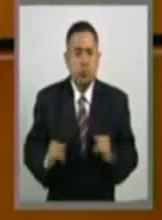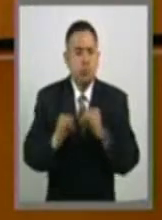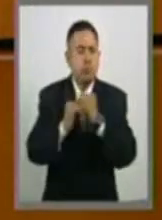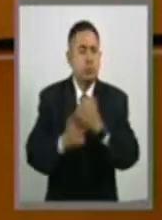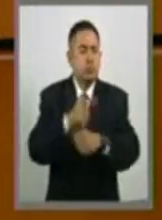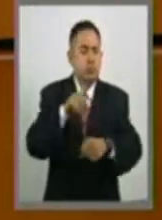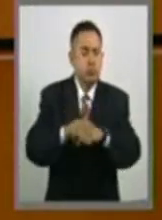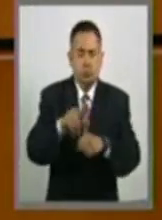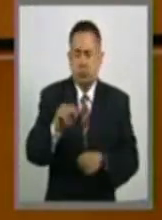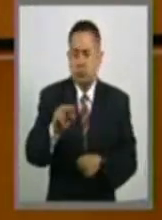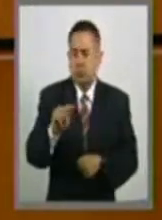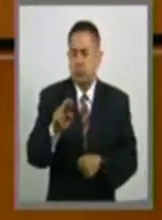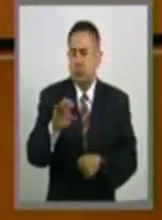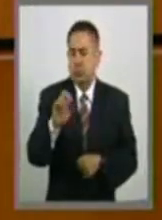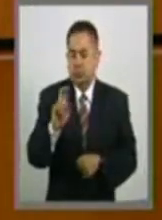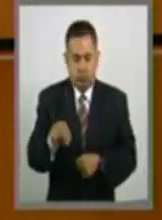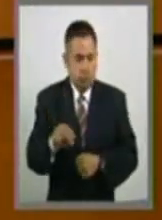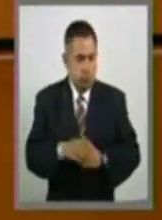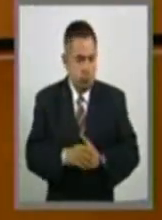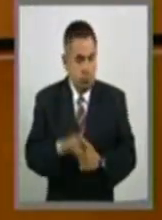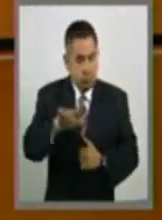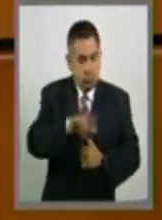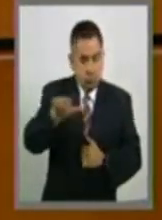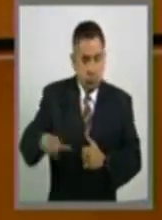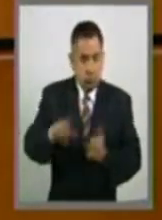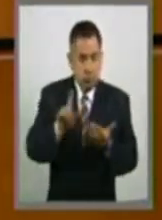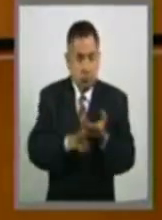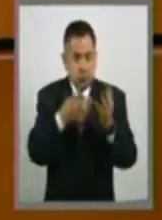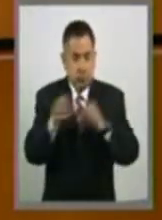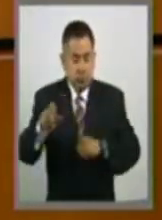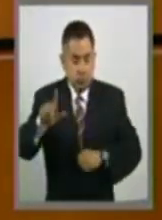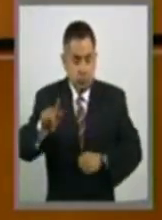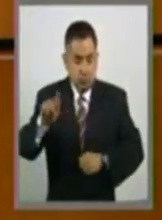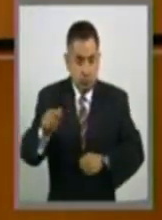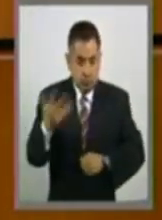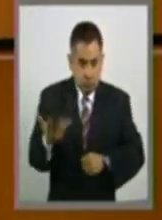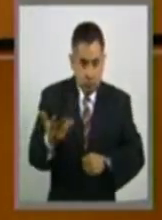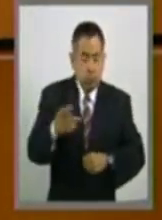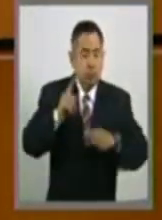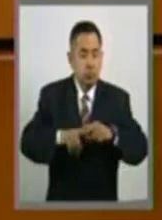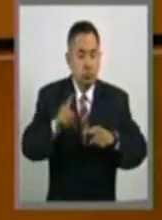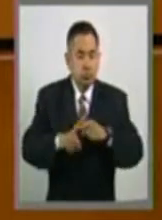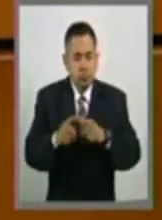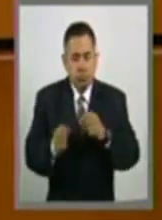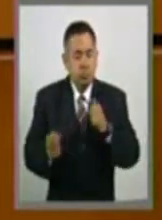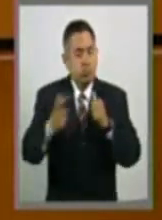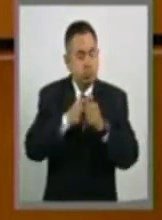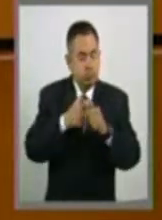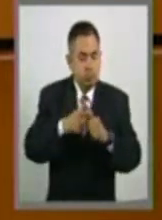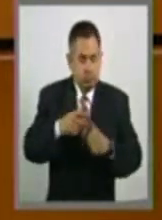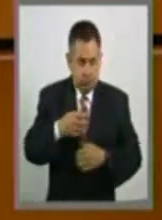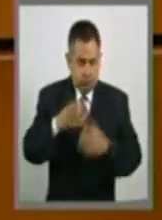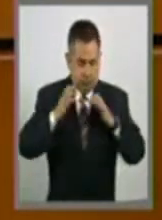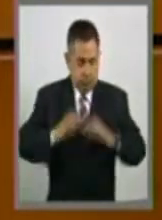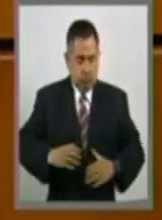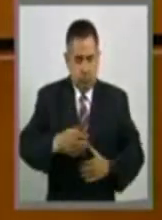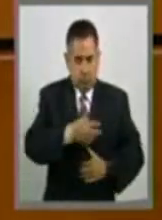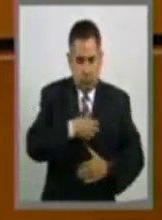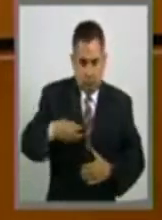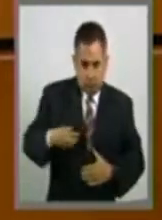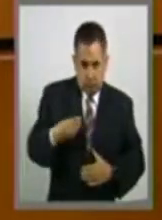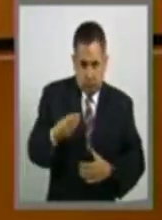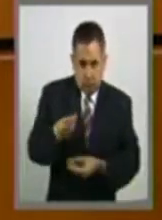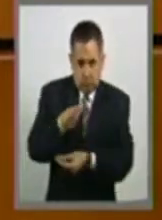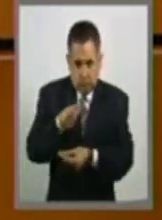Médicas. Posteriormente, en 1975, se realizaron los primeros trasplantes en hospitales